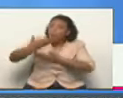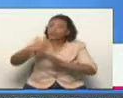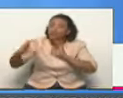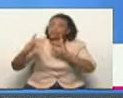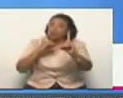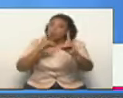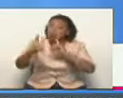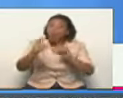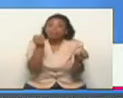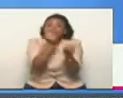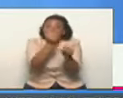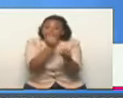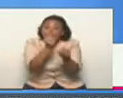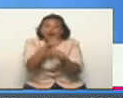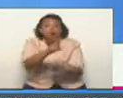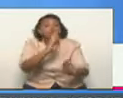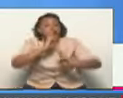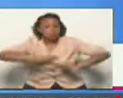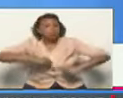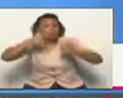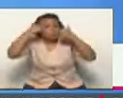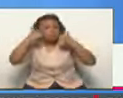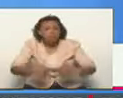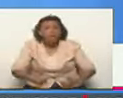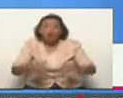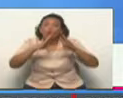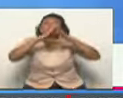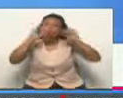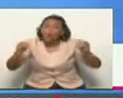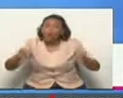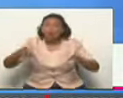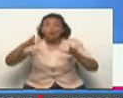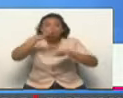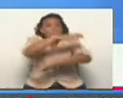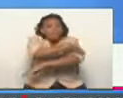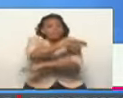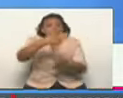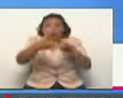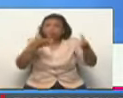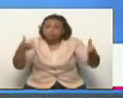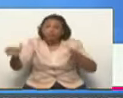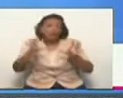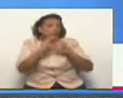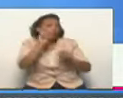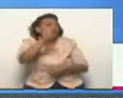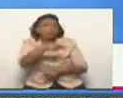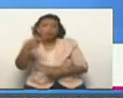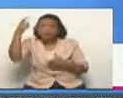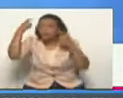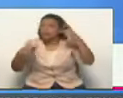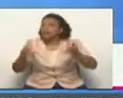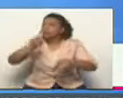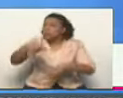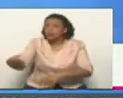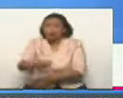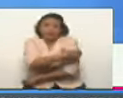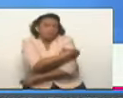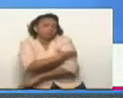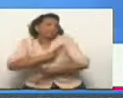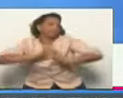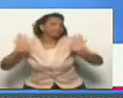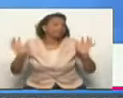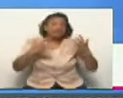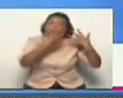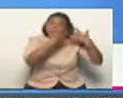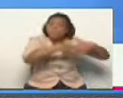de trabajo, con resultados concretos con todos los actores económicos, con todos los empresarios del país. Los